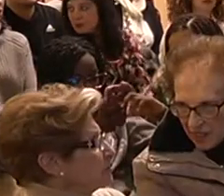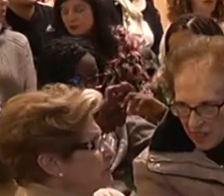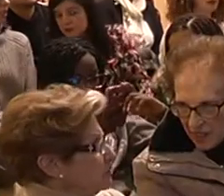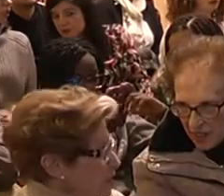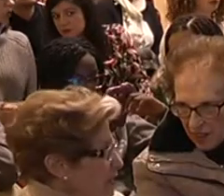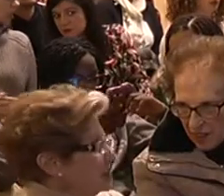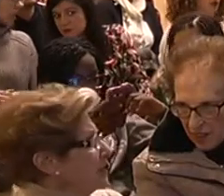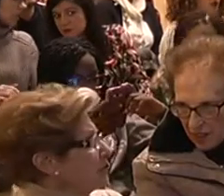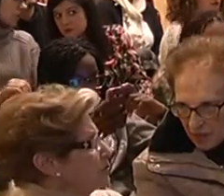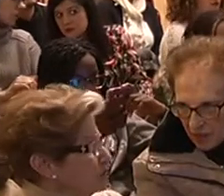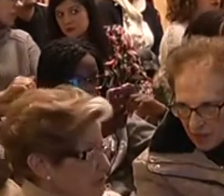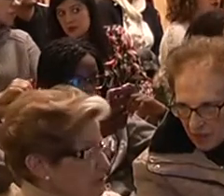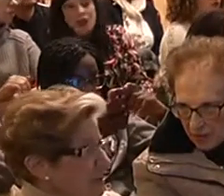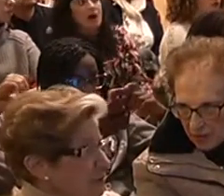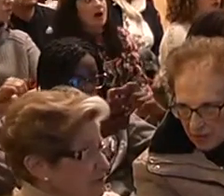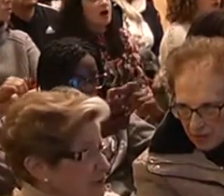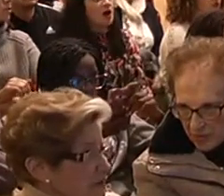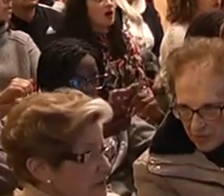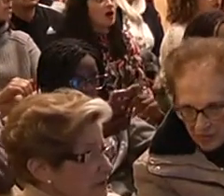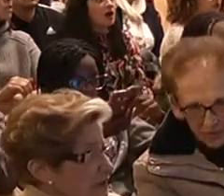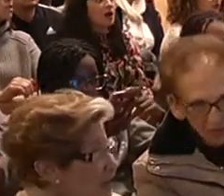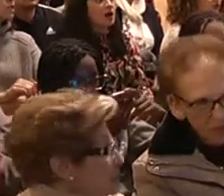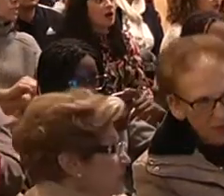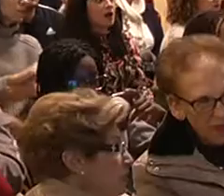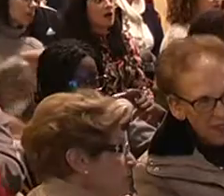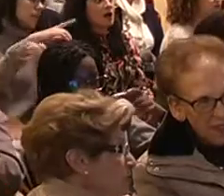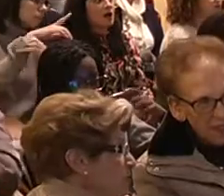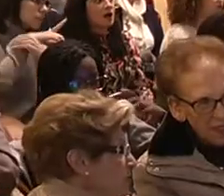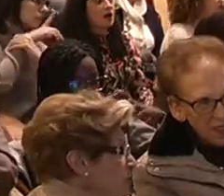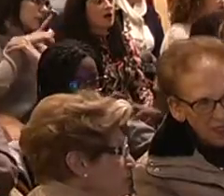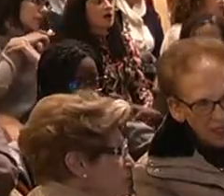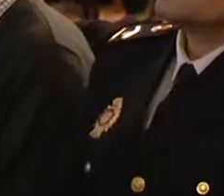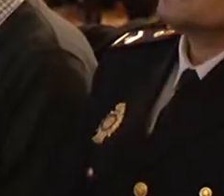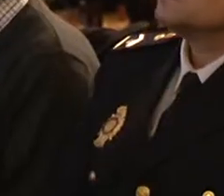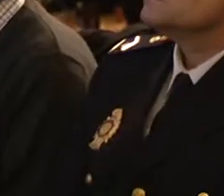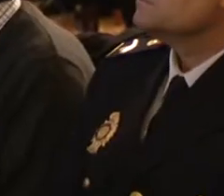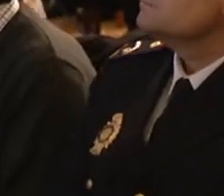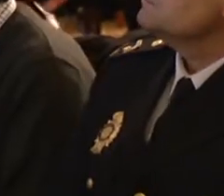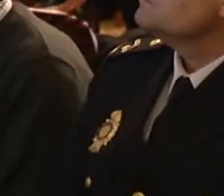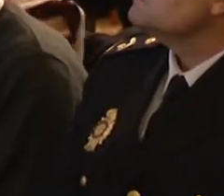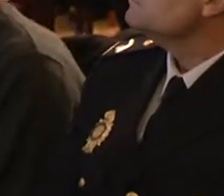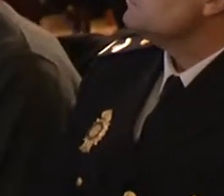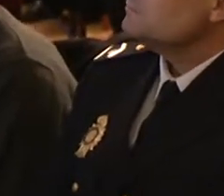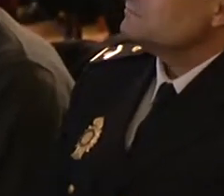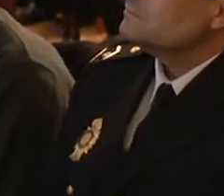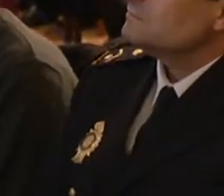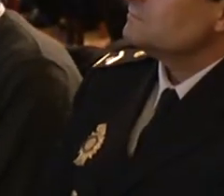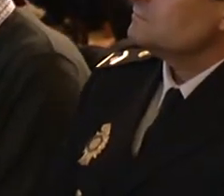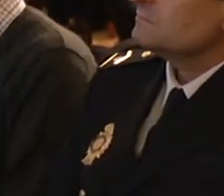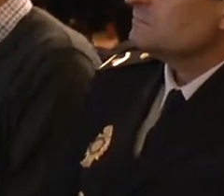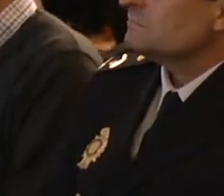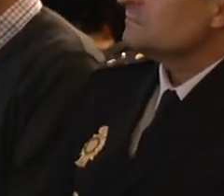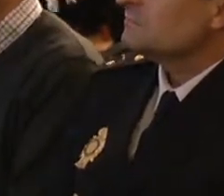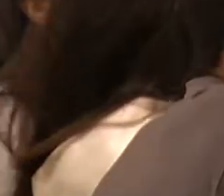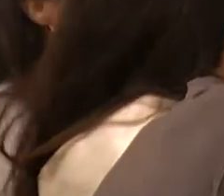como cada año organiza el Ayuntamiento de Ciudad Real a través del Patronato Municipal de Personas con Discapacidad y la Concejalía de Acción